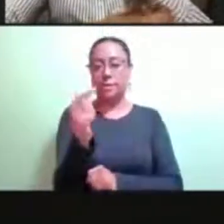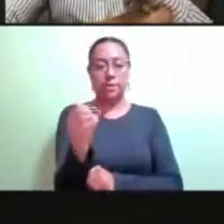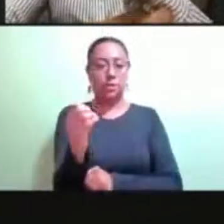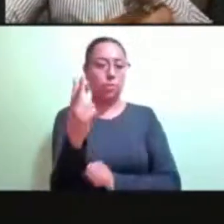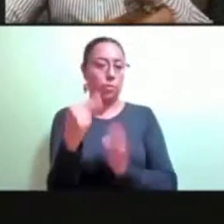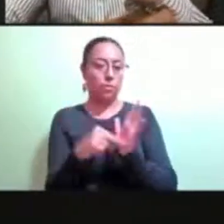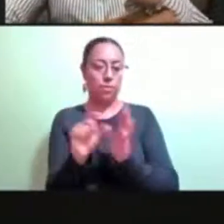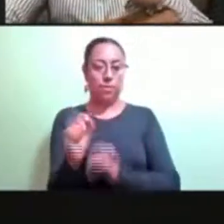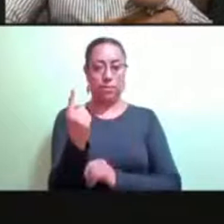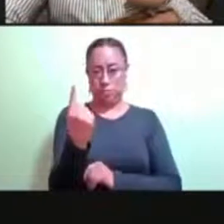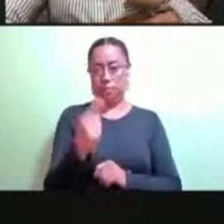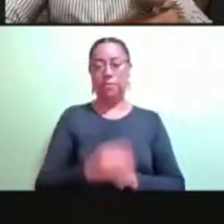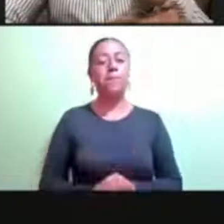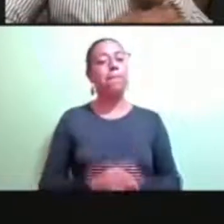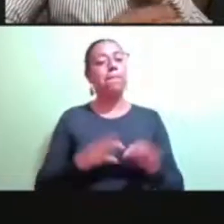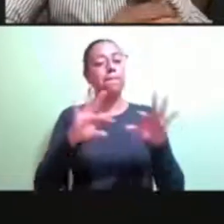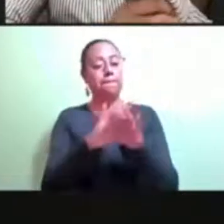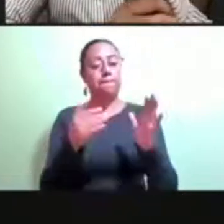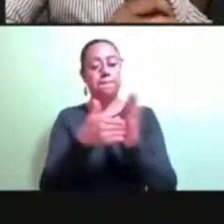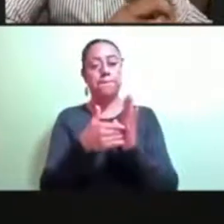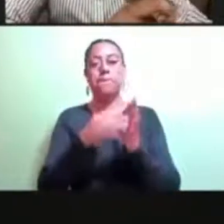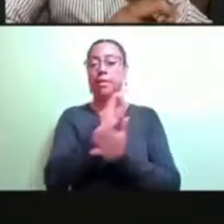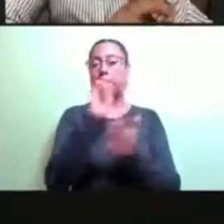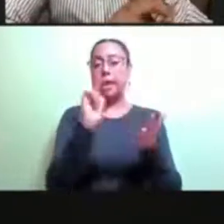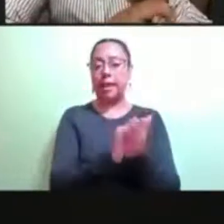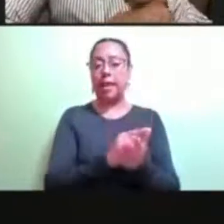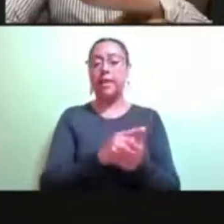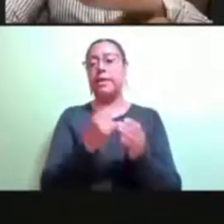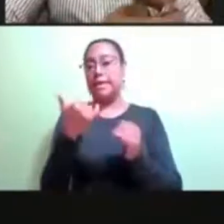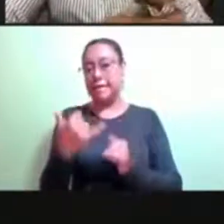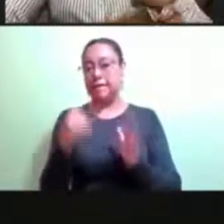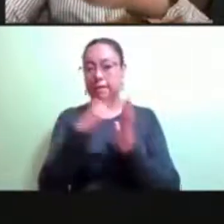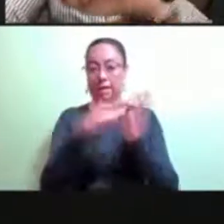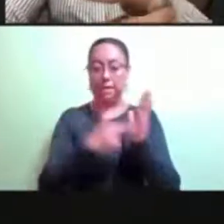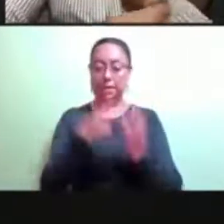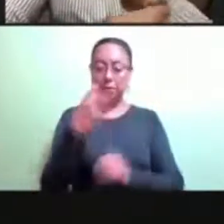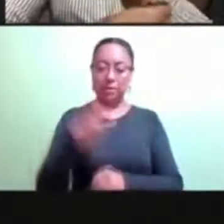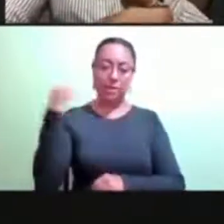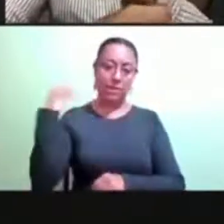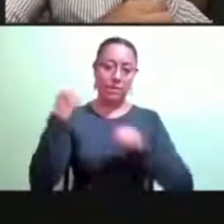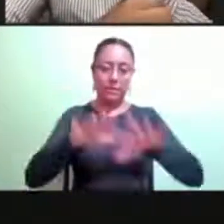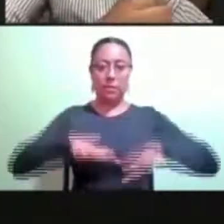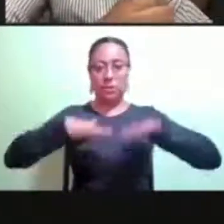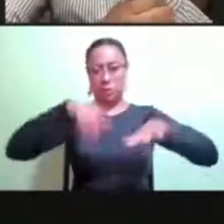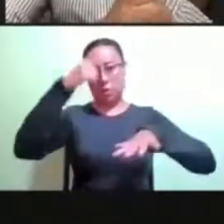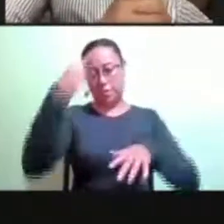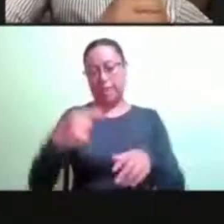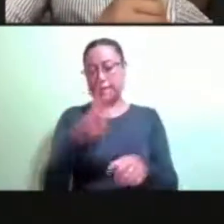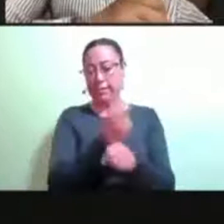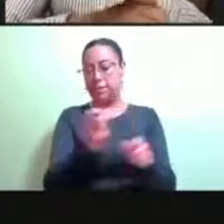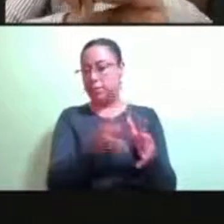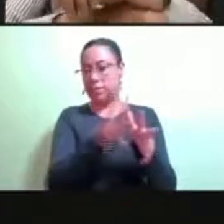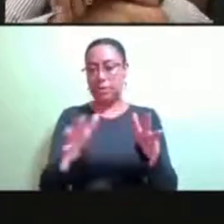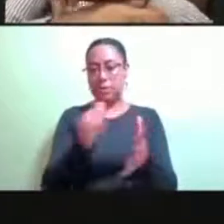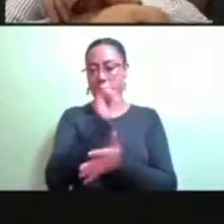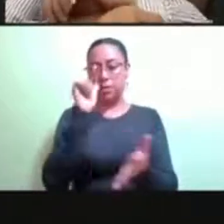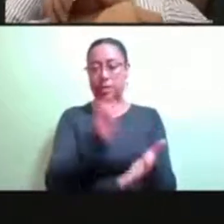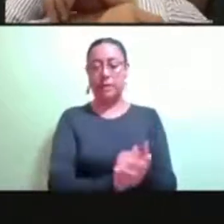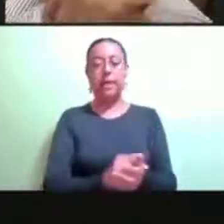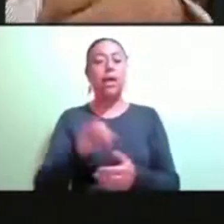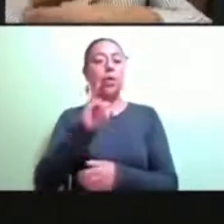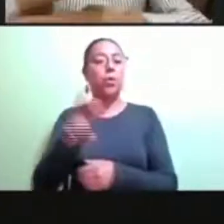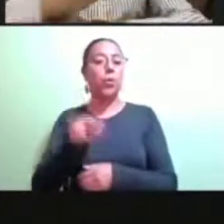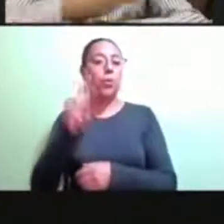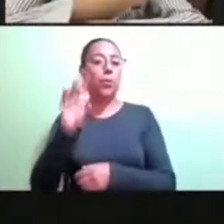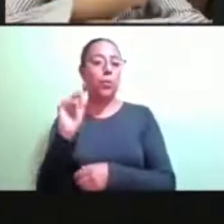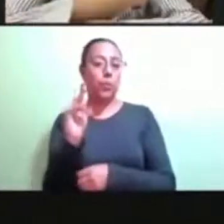diputada Tania Larios presidenta de la comisión explicó que se trata de una reforma que busca impulsar el aprovechamiento de los residuos para la generación de energía limpia